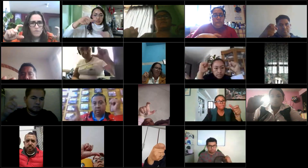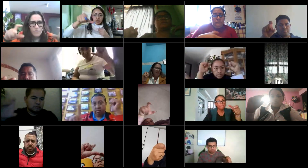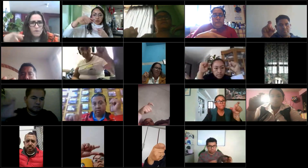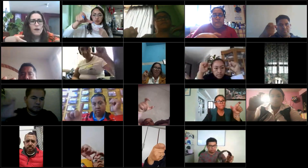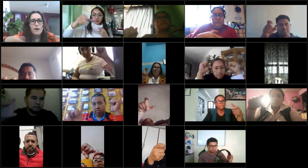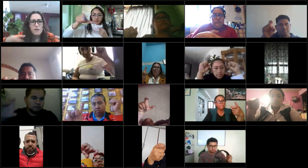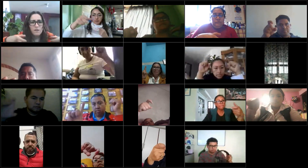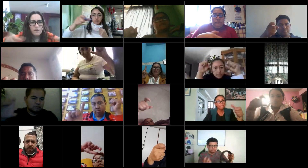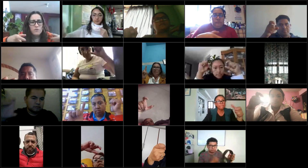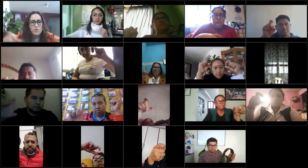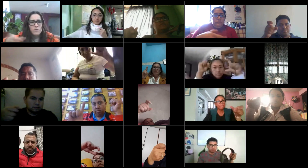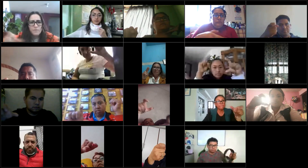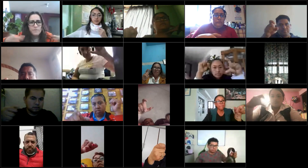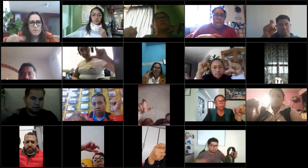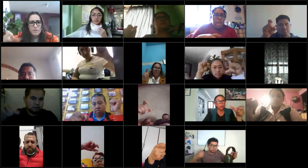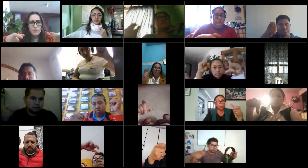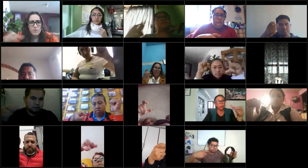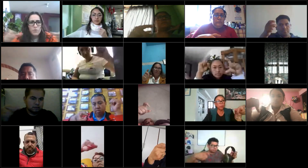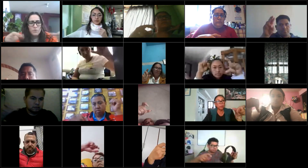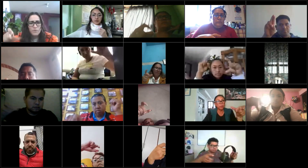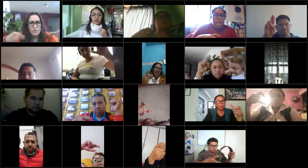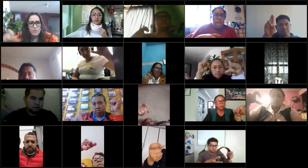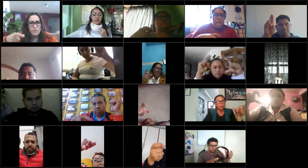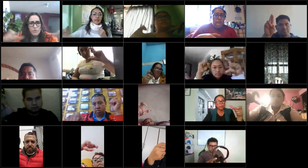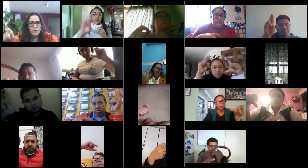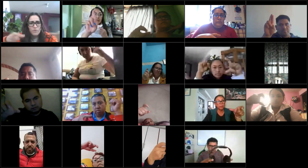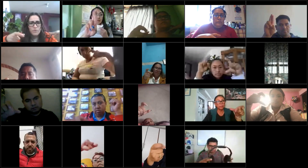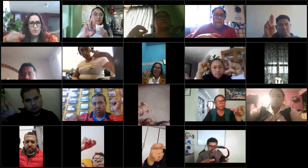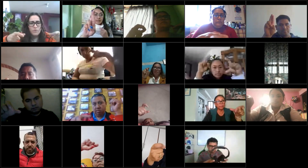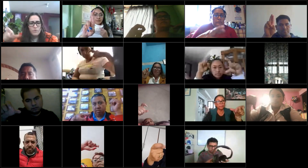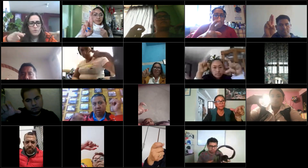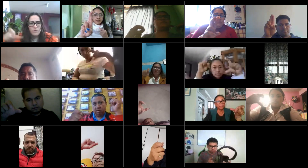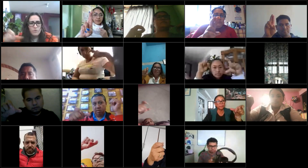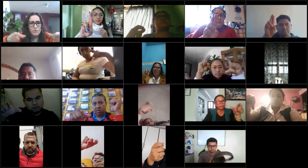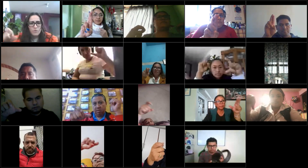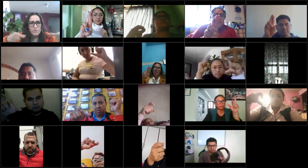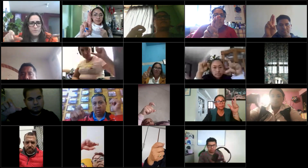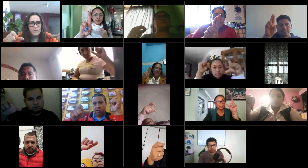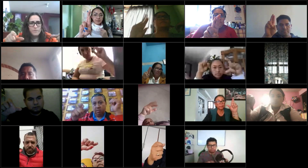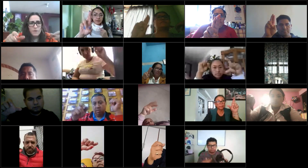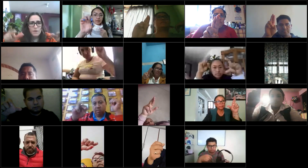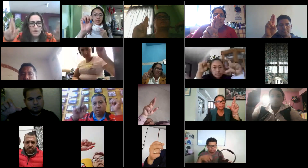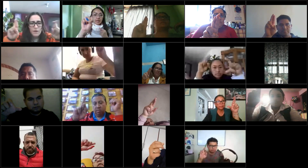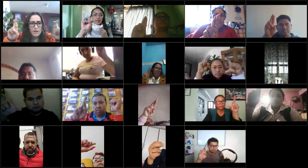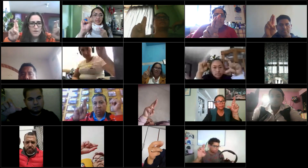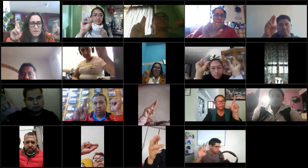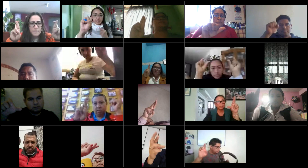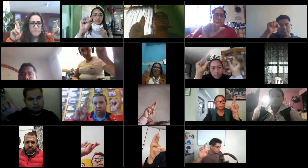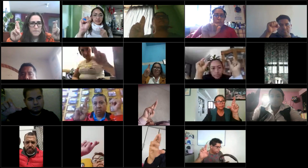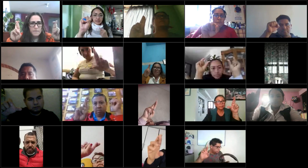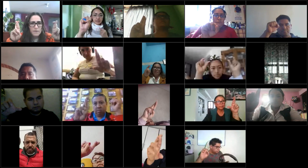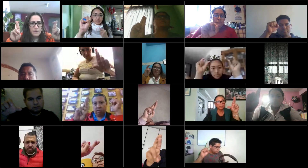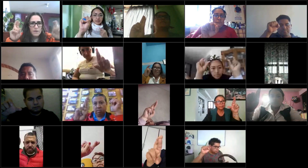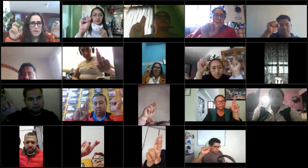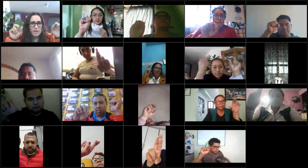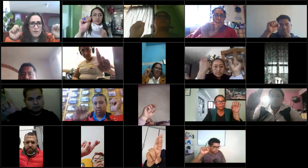muñeca. Q. R. S,